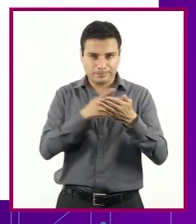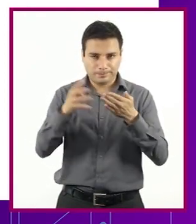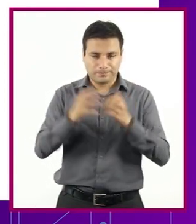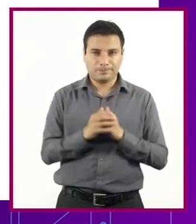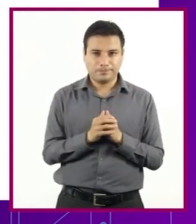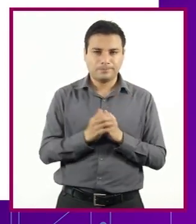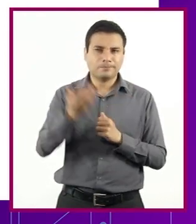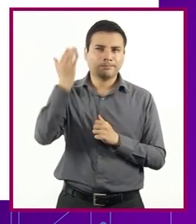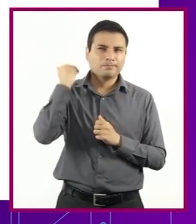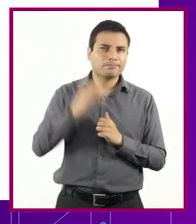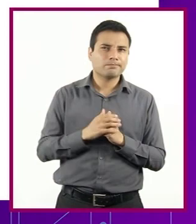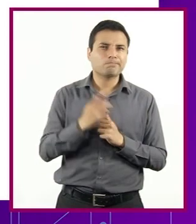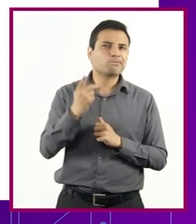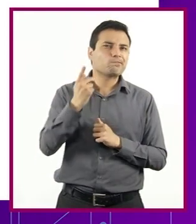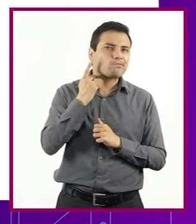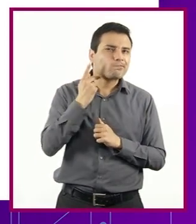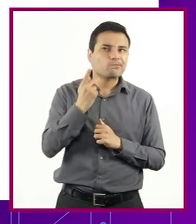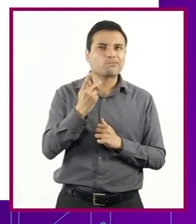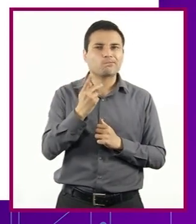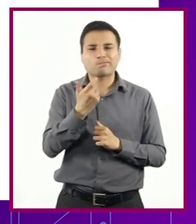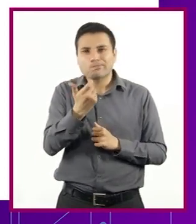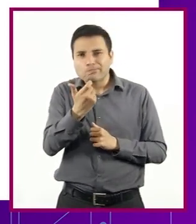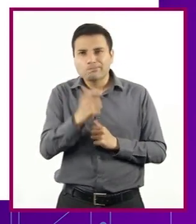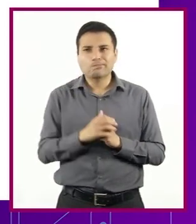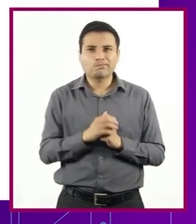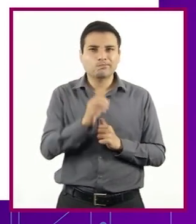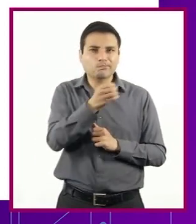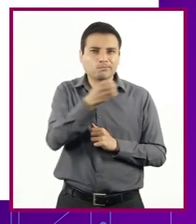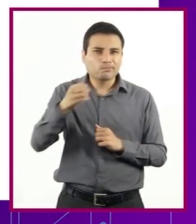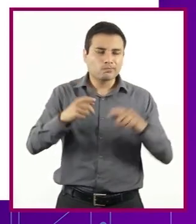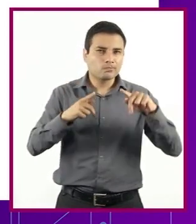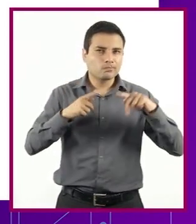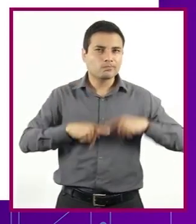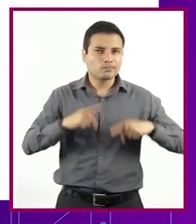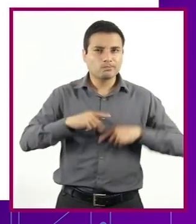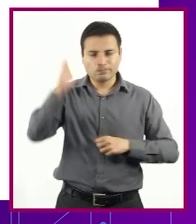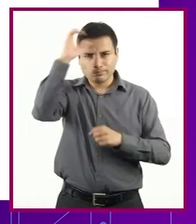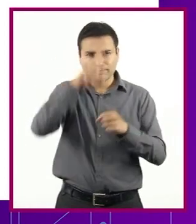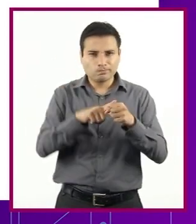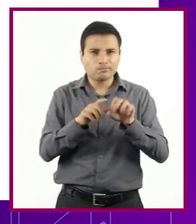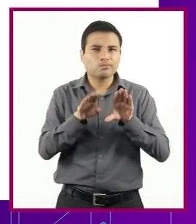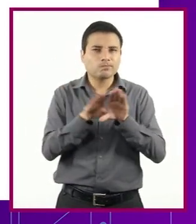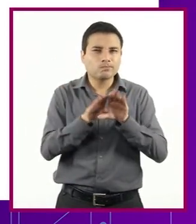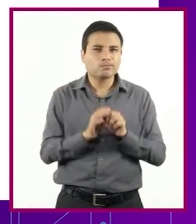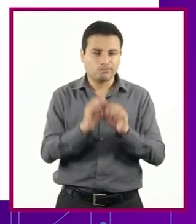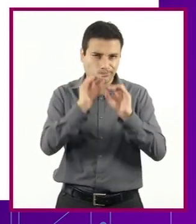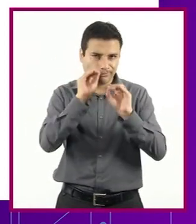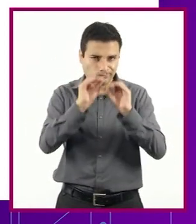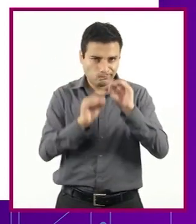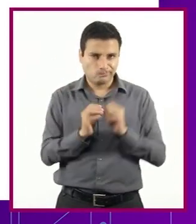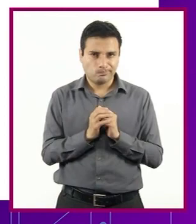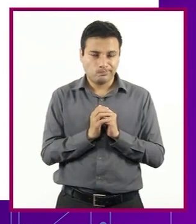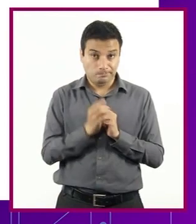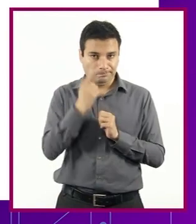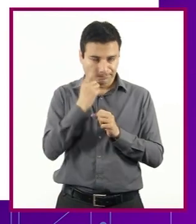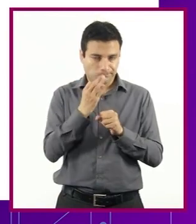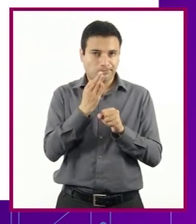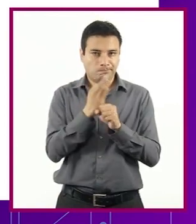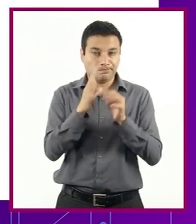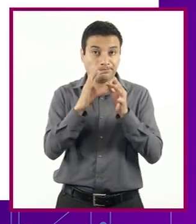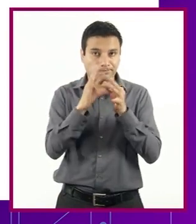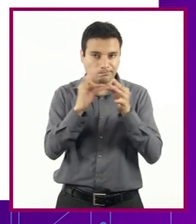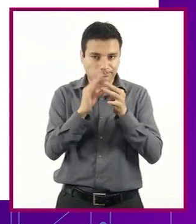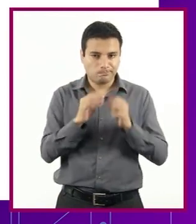características políticas, económicas, sociales y culturales de la cultura mexica. Con la información que estudiamos el día de hoy,